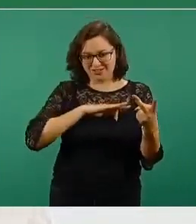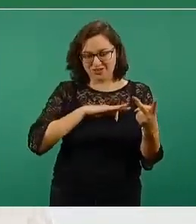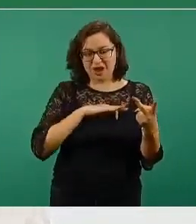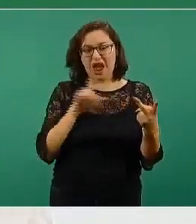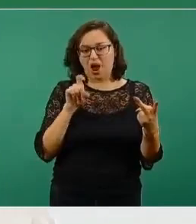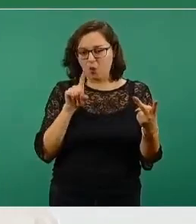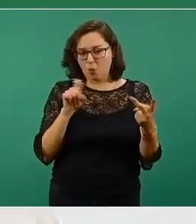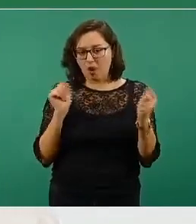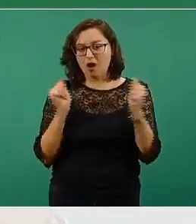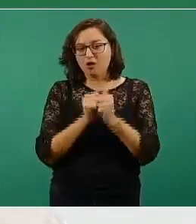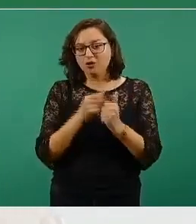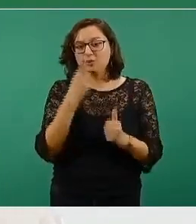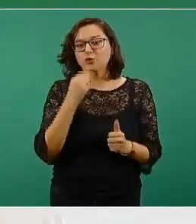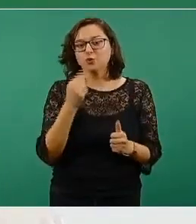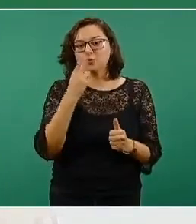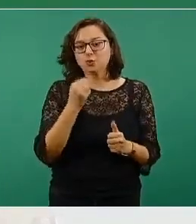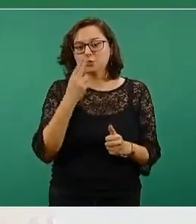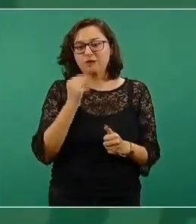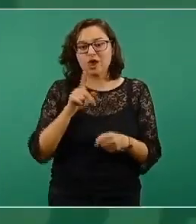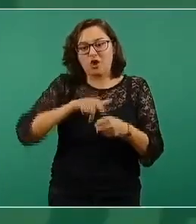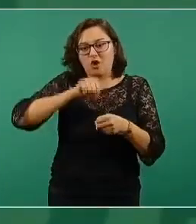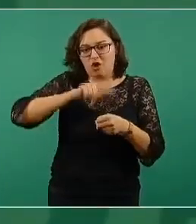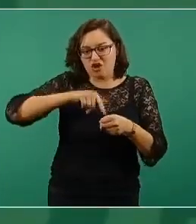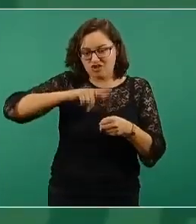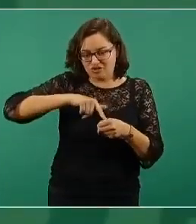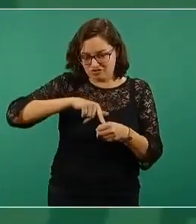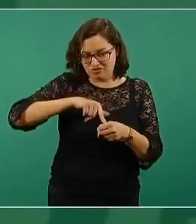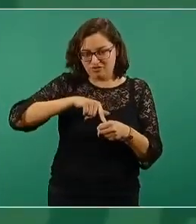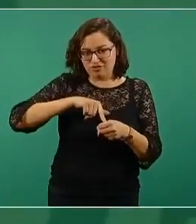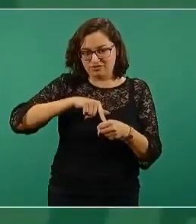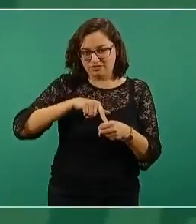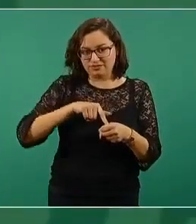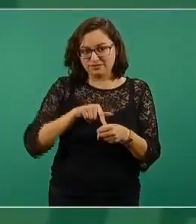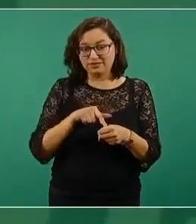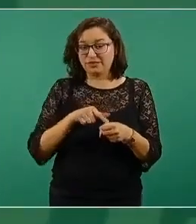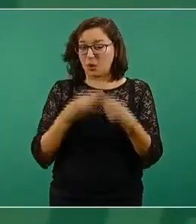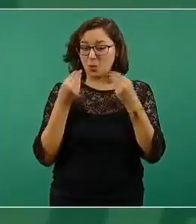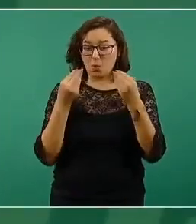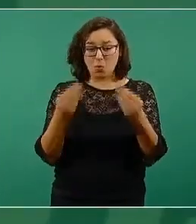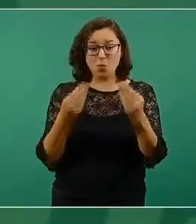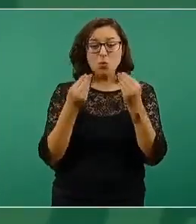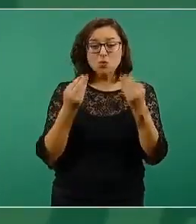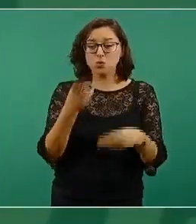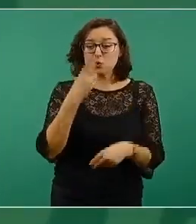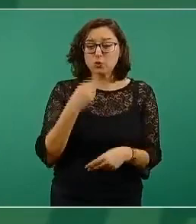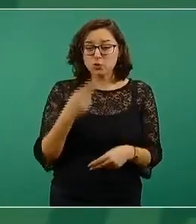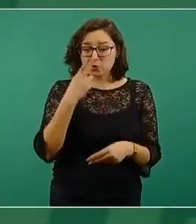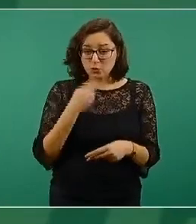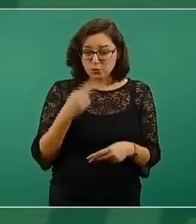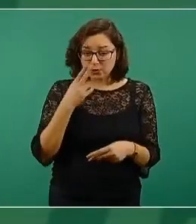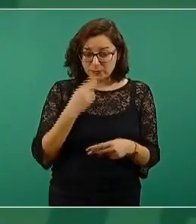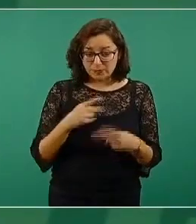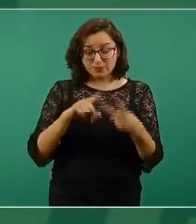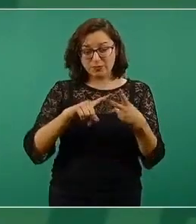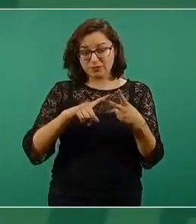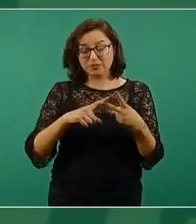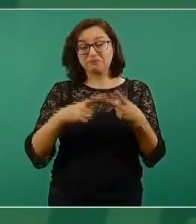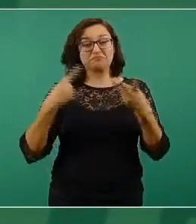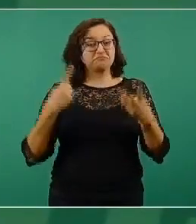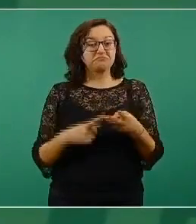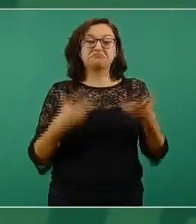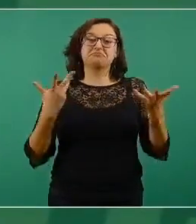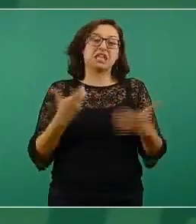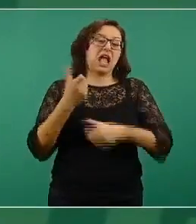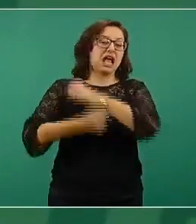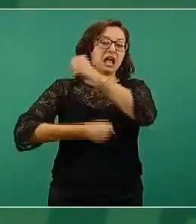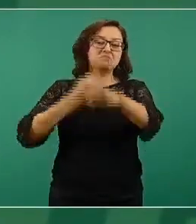agua azucarada con colorantes artificiales y con una gran cantidad de azúcar añadida. Y todo esto a lo largo de